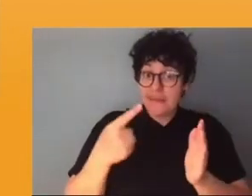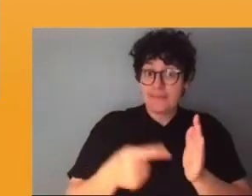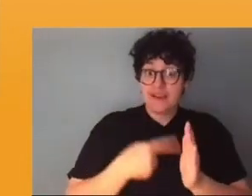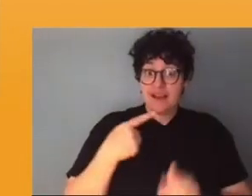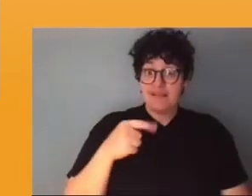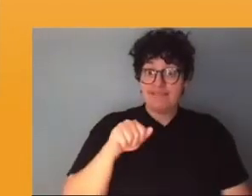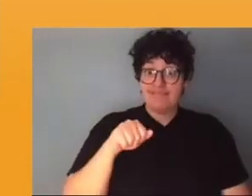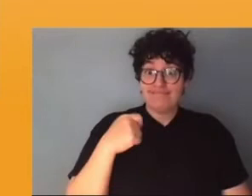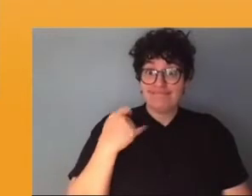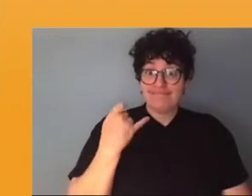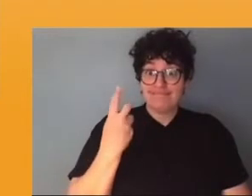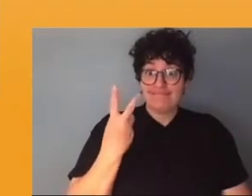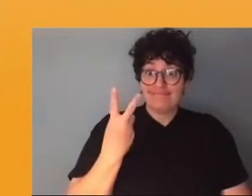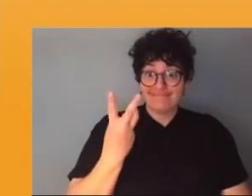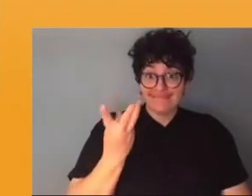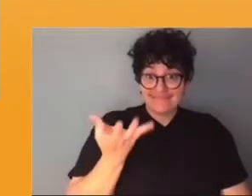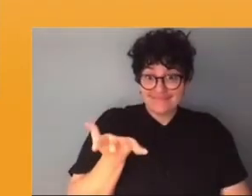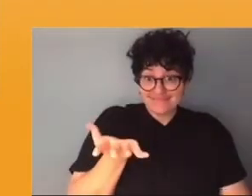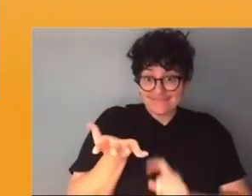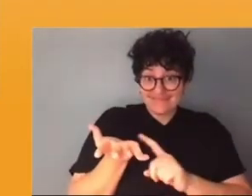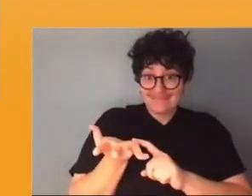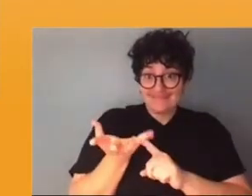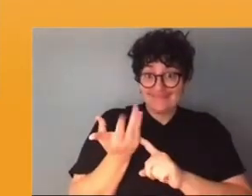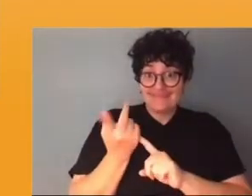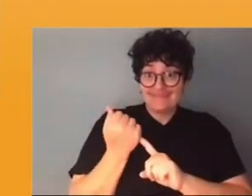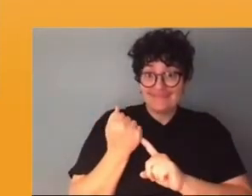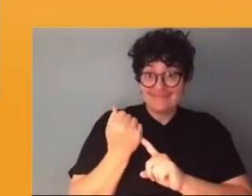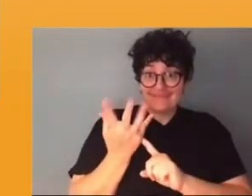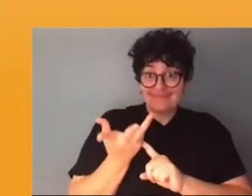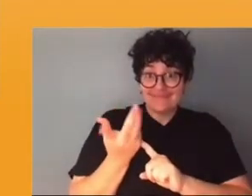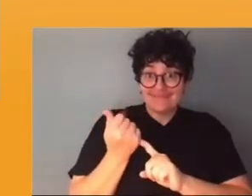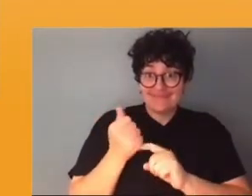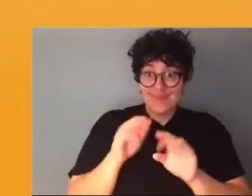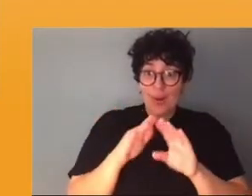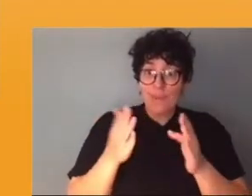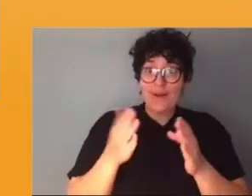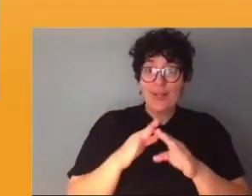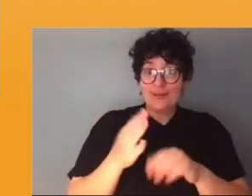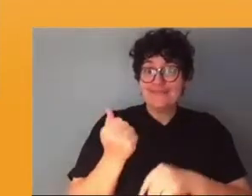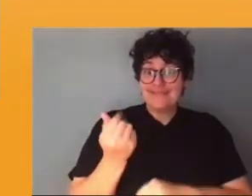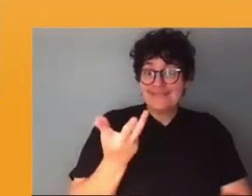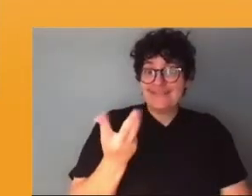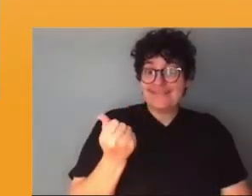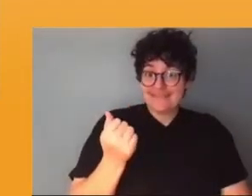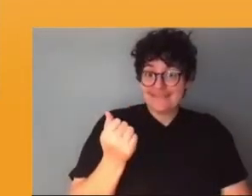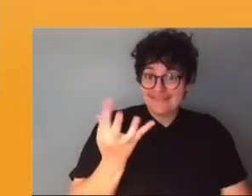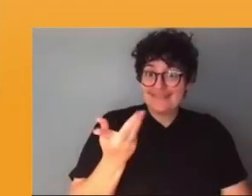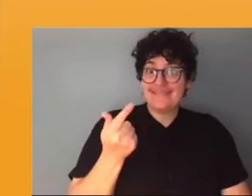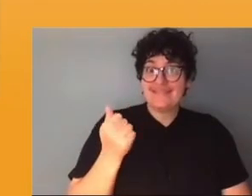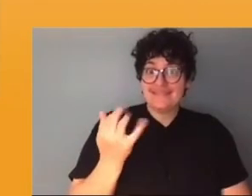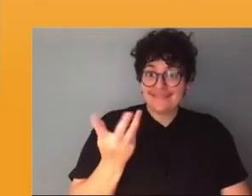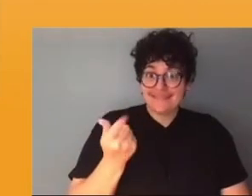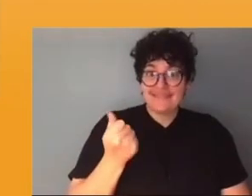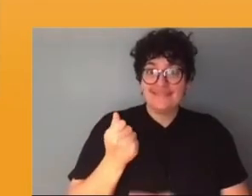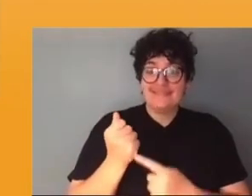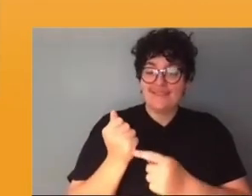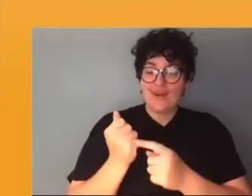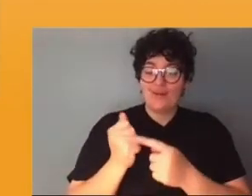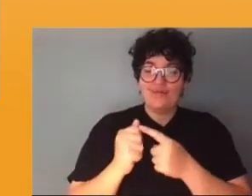hay maneras cuando tenemos que abrir y cerrar los dedos uno por uno.